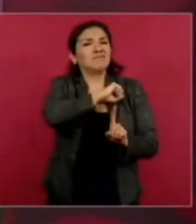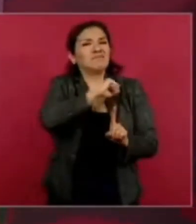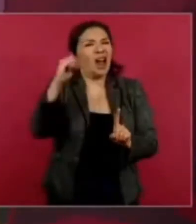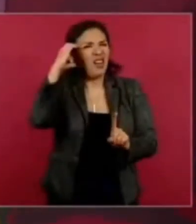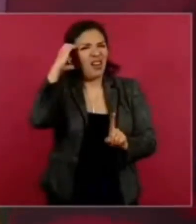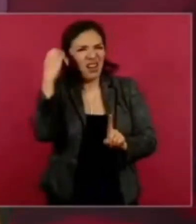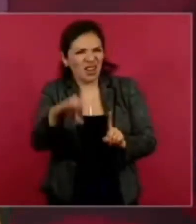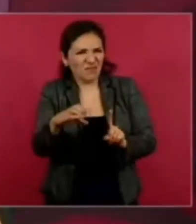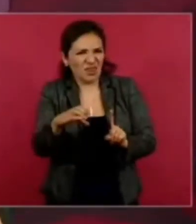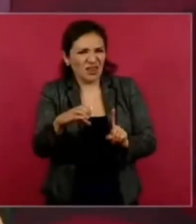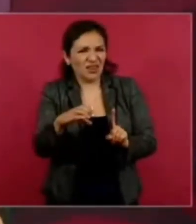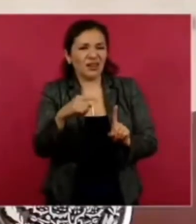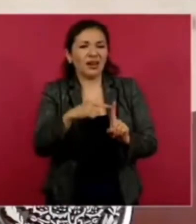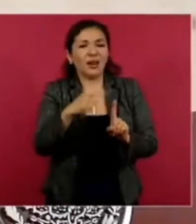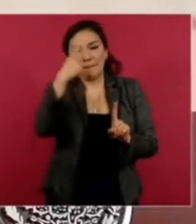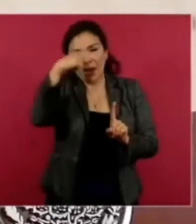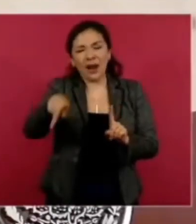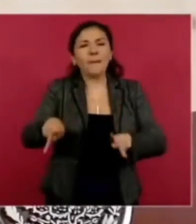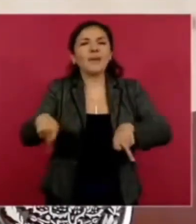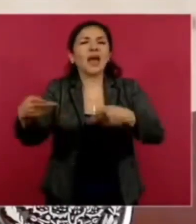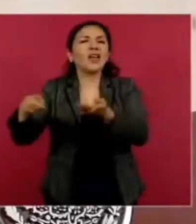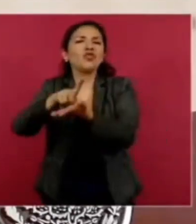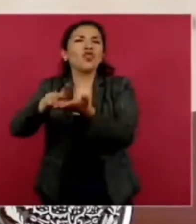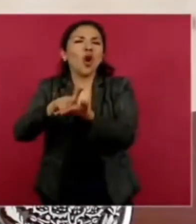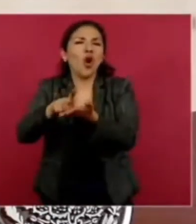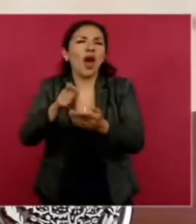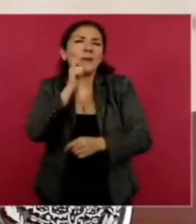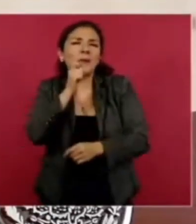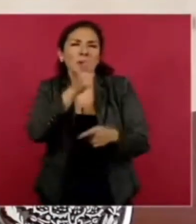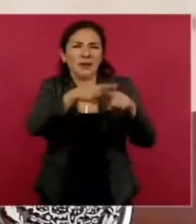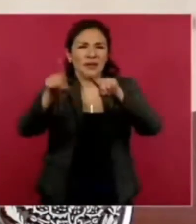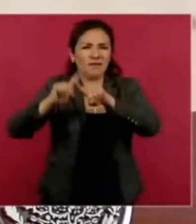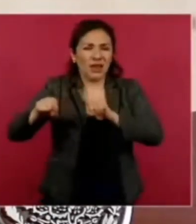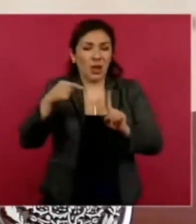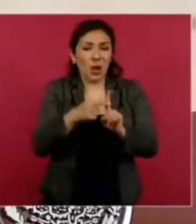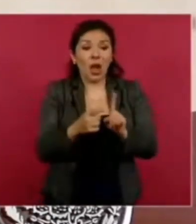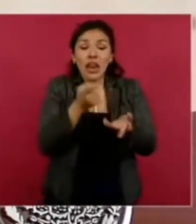dedica al narcotráfico. No, no, no, no, no, no.